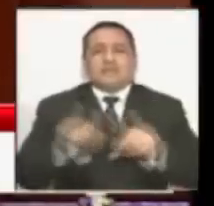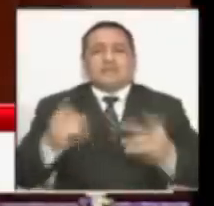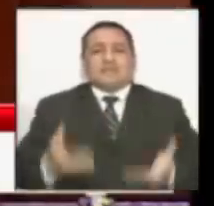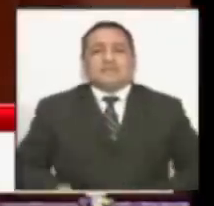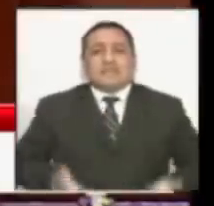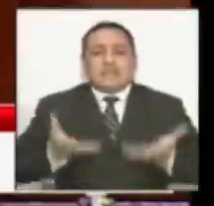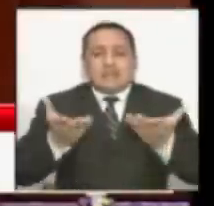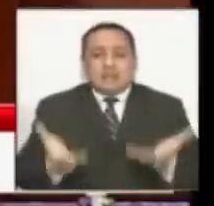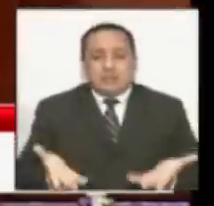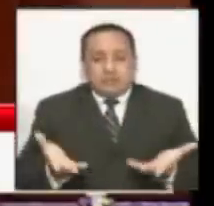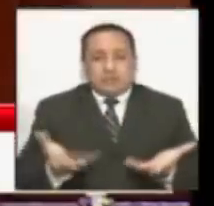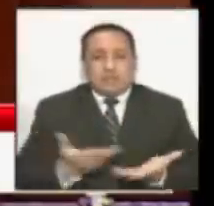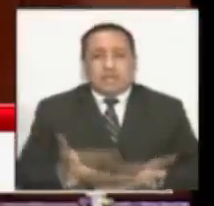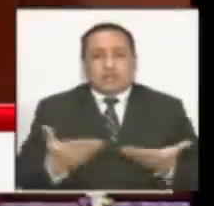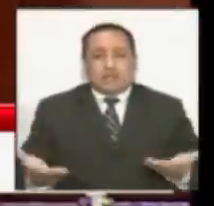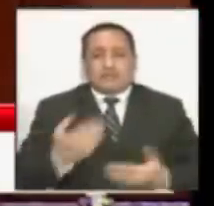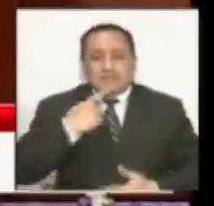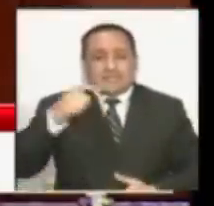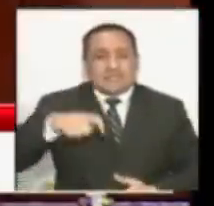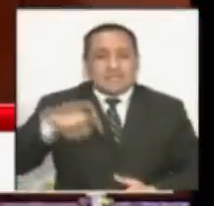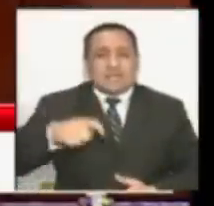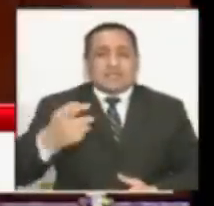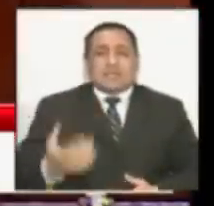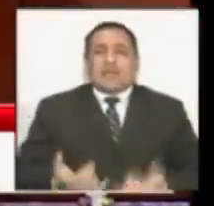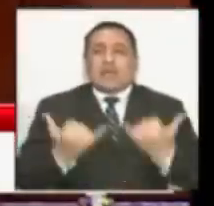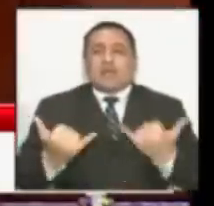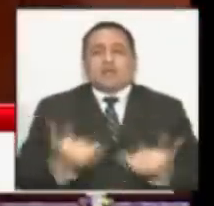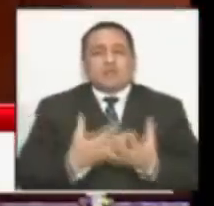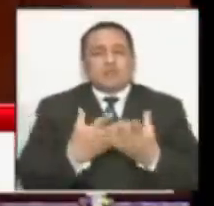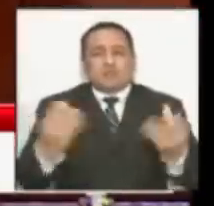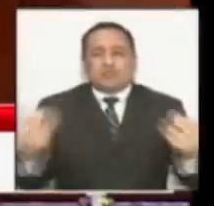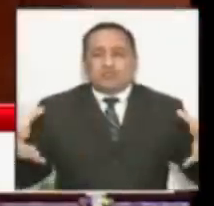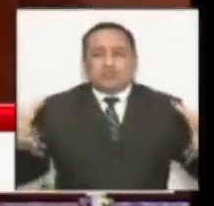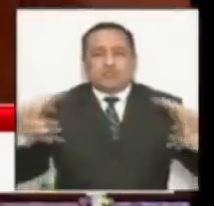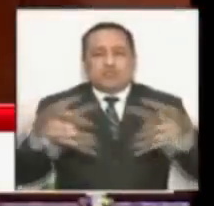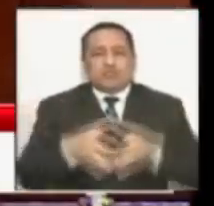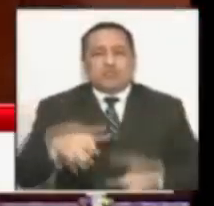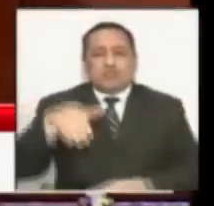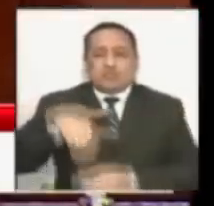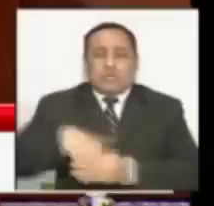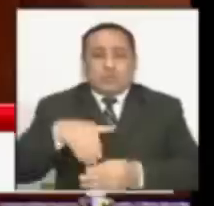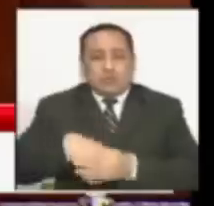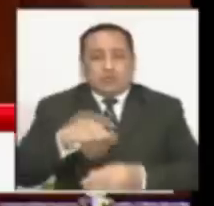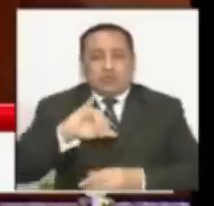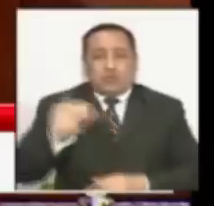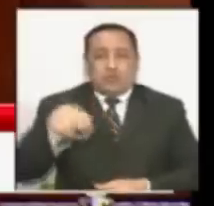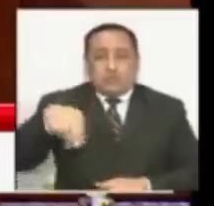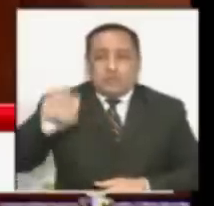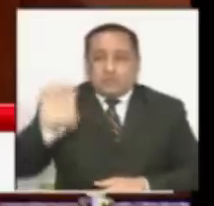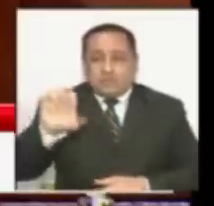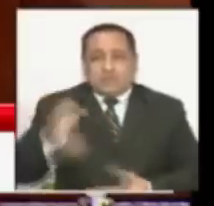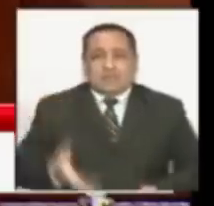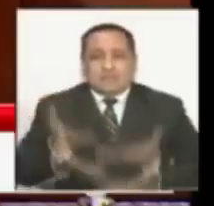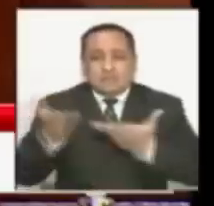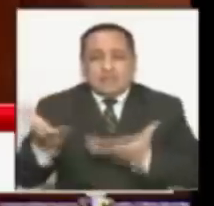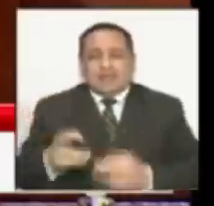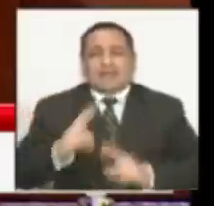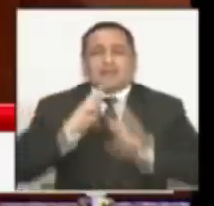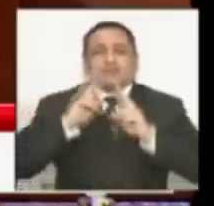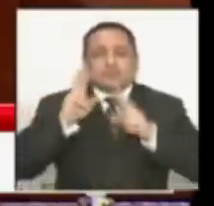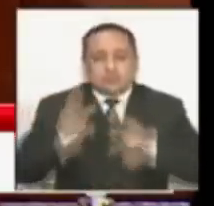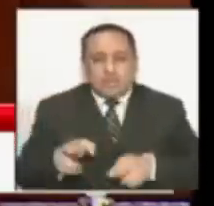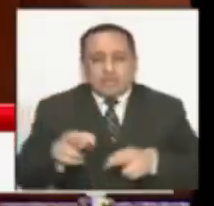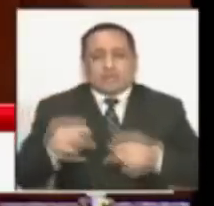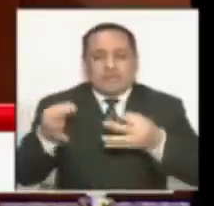dotaremos de los recursos necesarios a los organismos electorales para garantizar